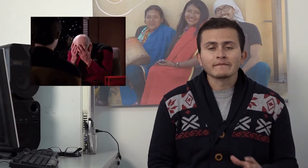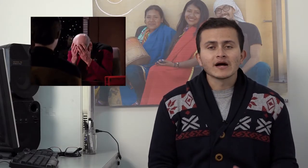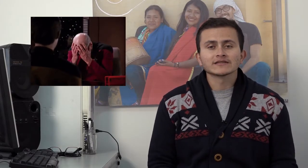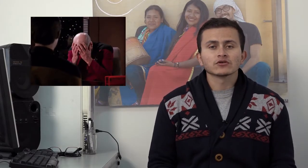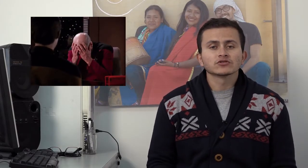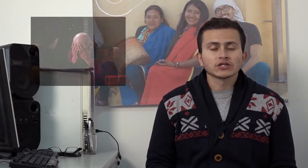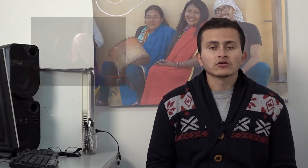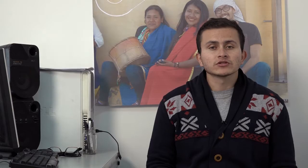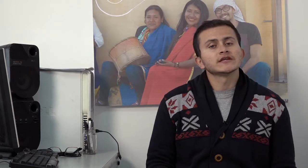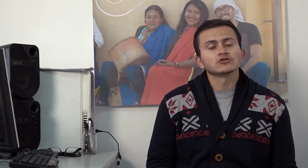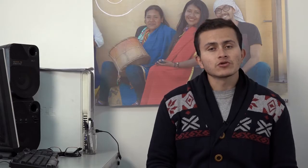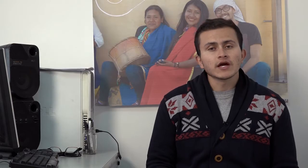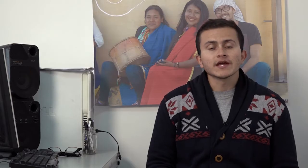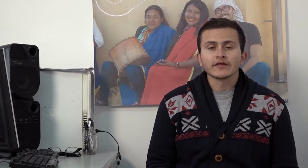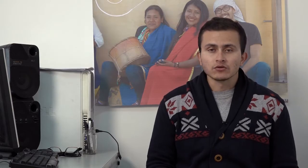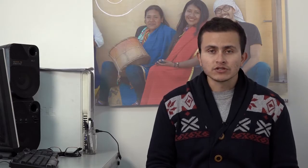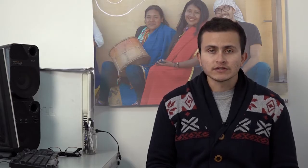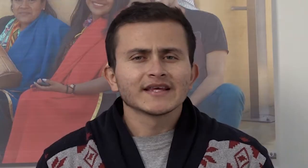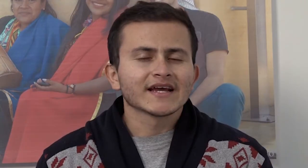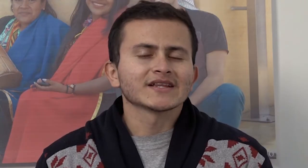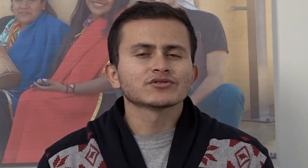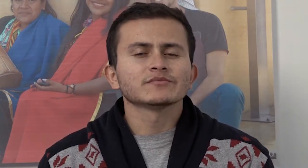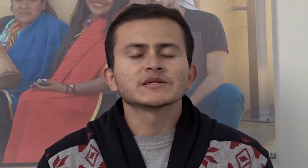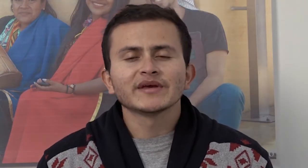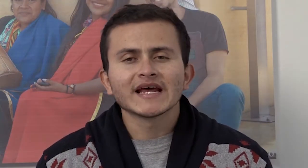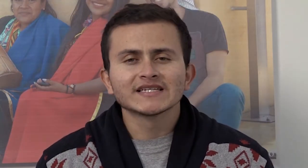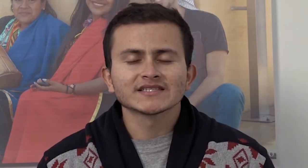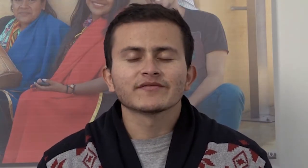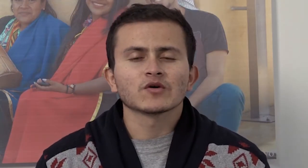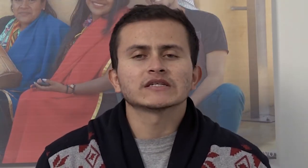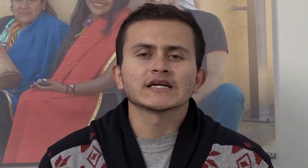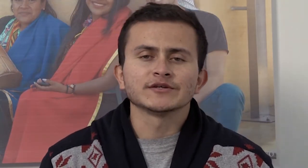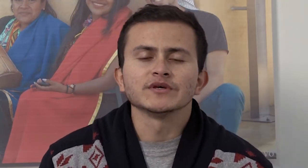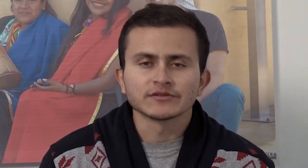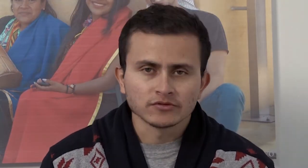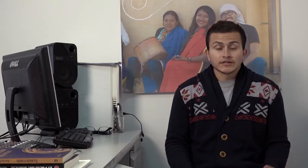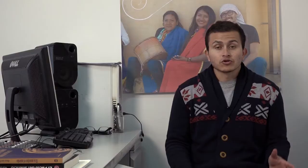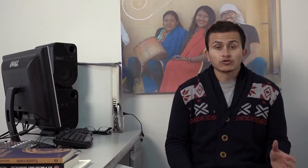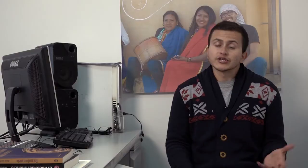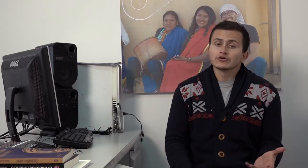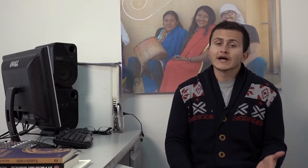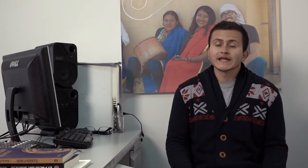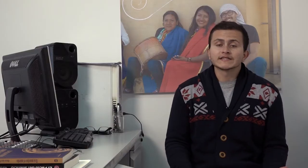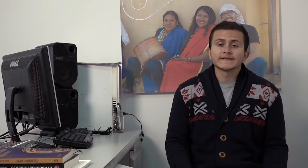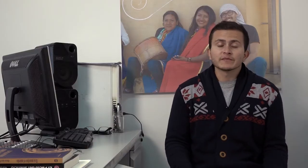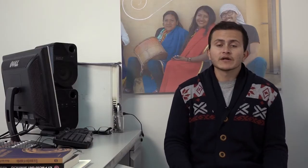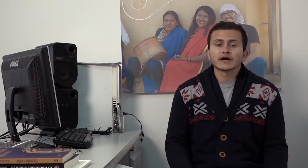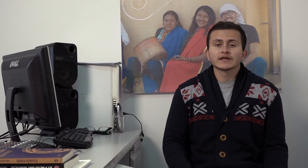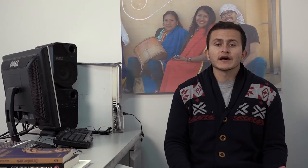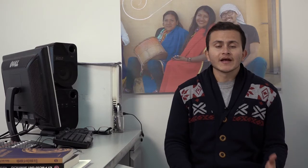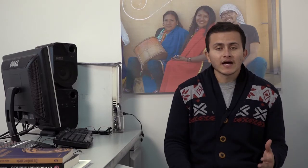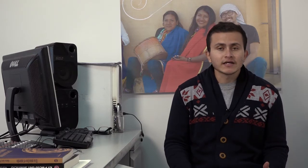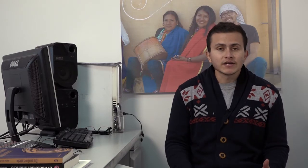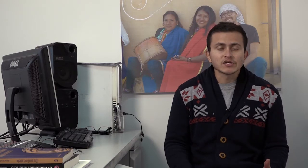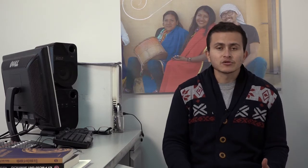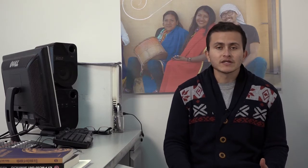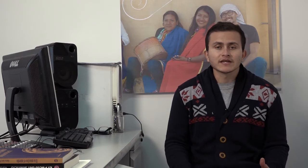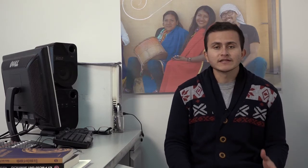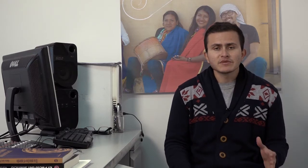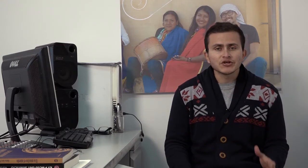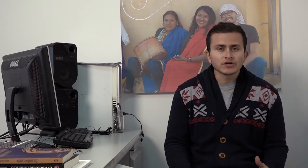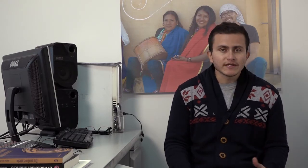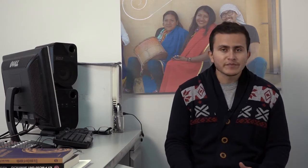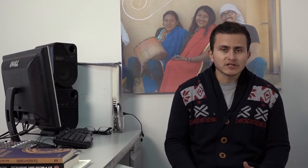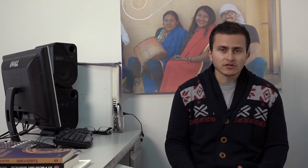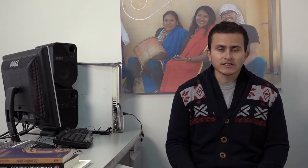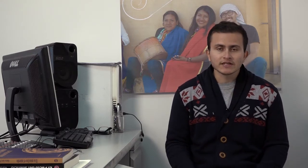encima de más de 2 siglos de historia y de luchas, dedicándose más bien a echarse flores a sí mismo, desconociendo la creciente precariedad a la que se ven